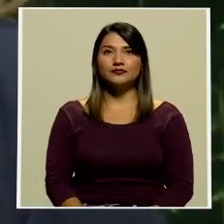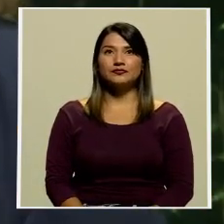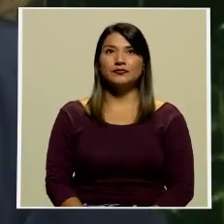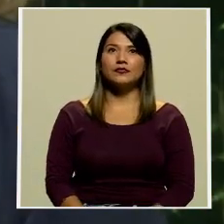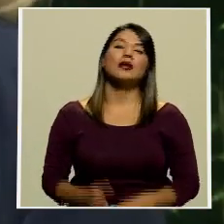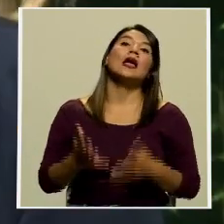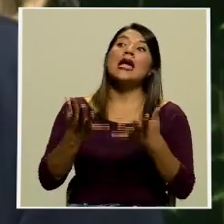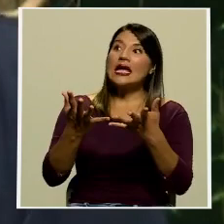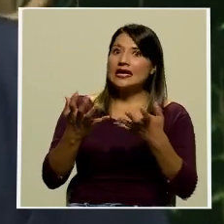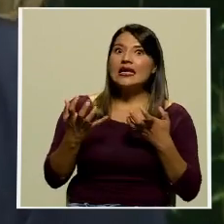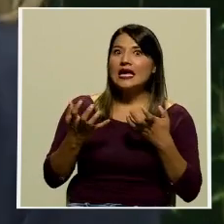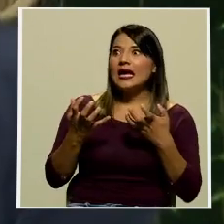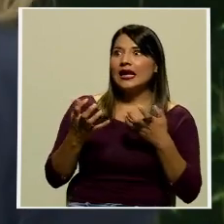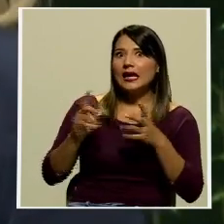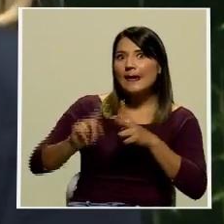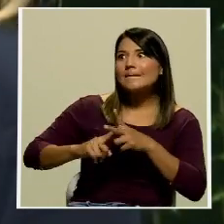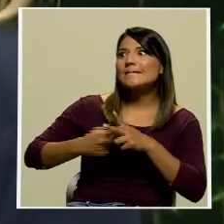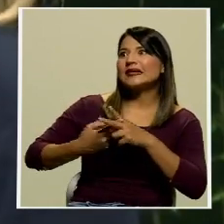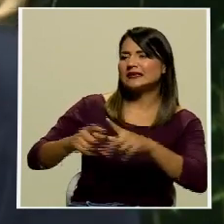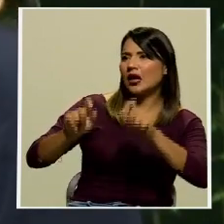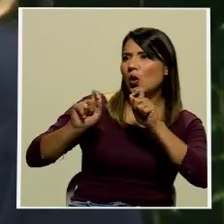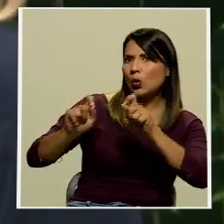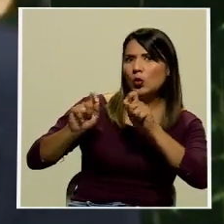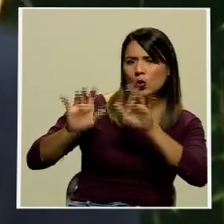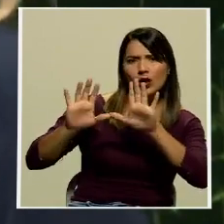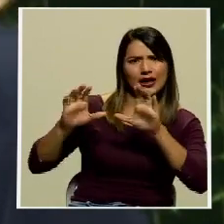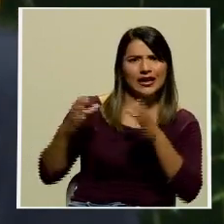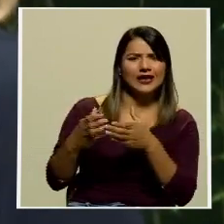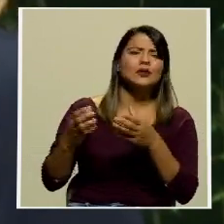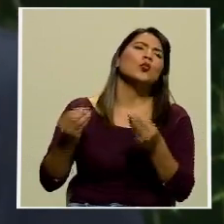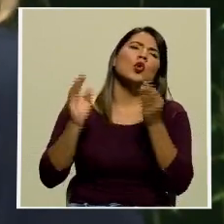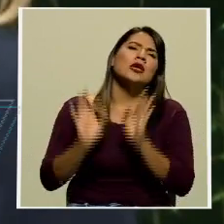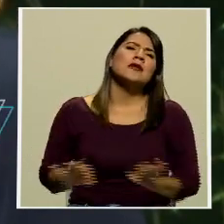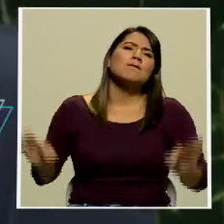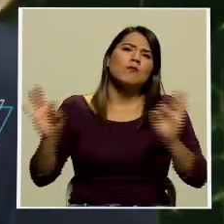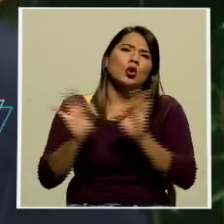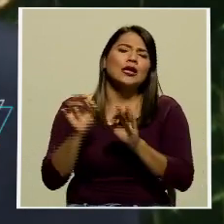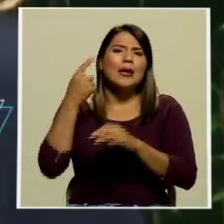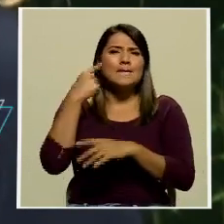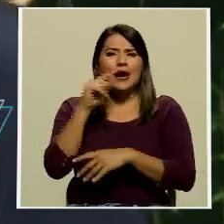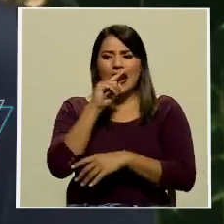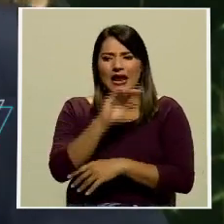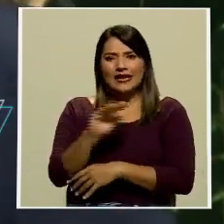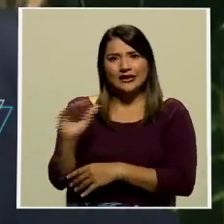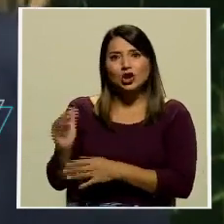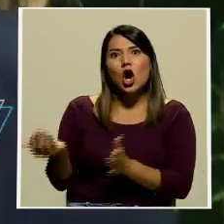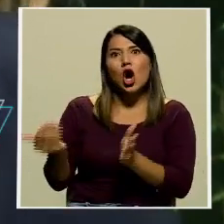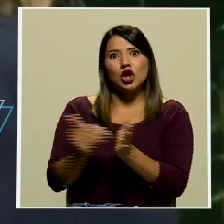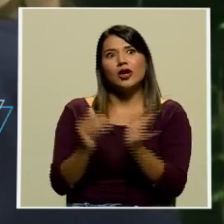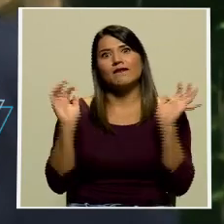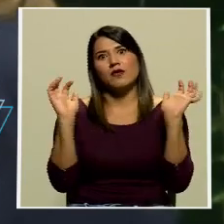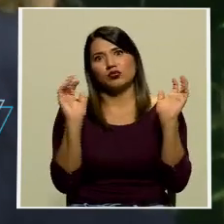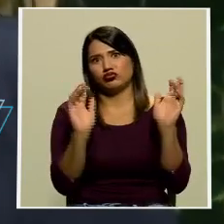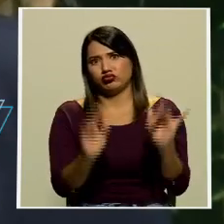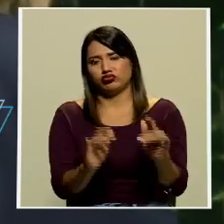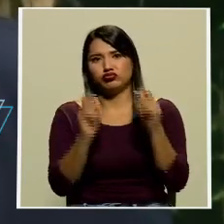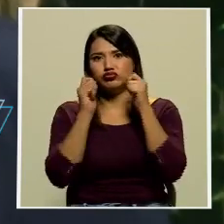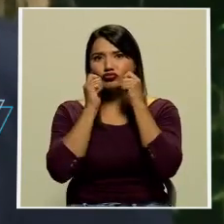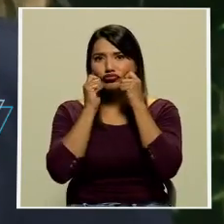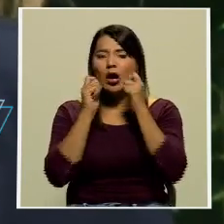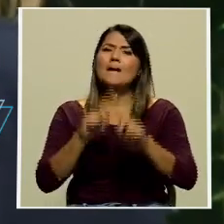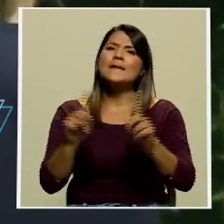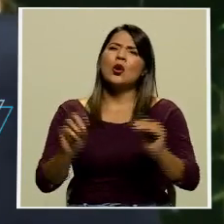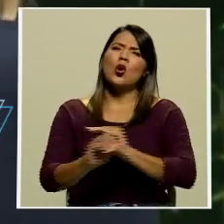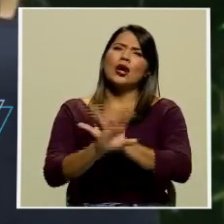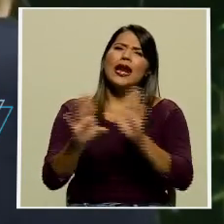Quieren dar clases y están claros de que es importante y fundamental para nuestros niños retomar la presencialidad. pero ciertamente están preocupados